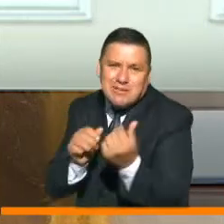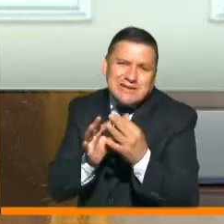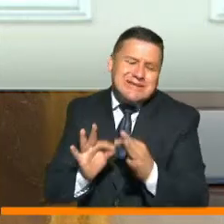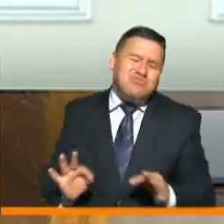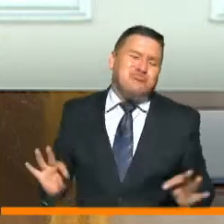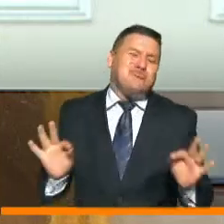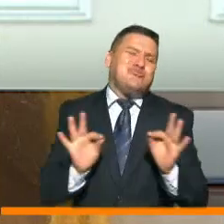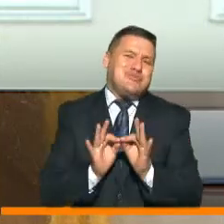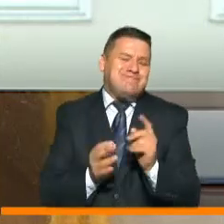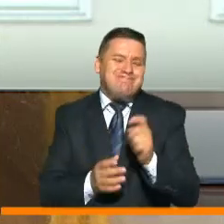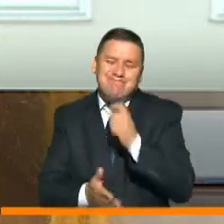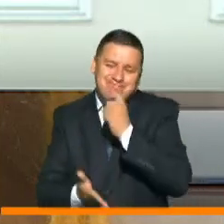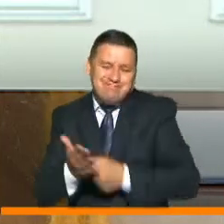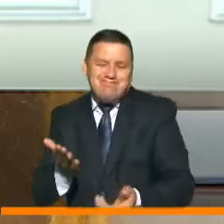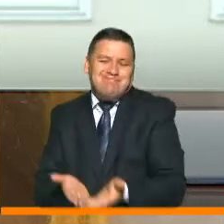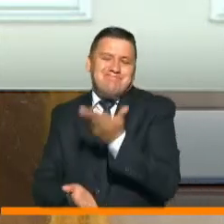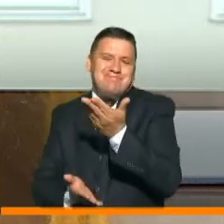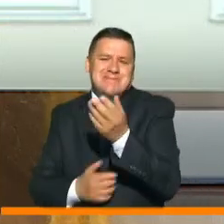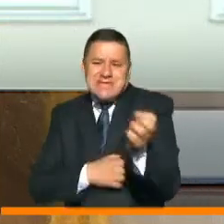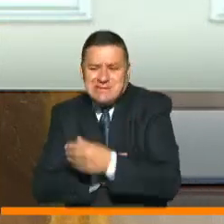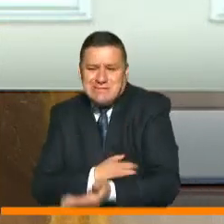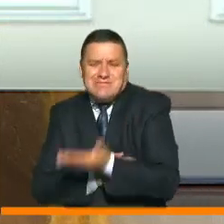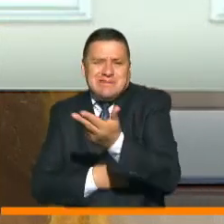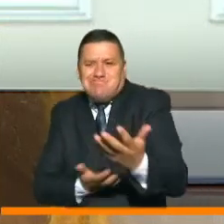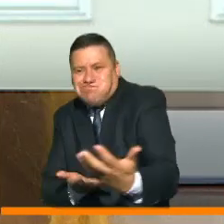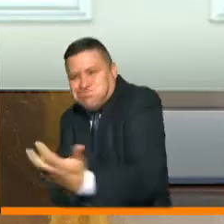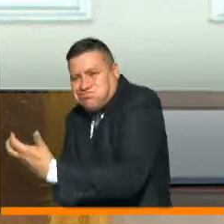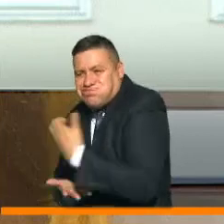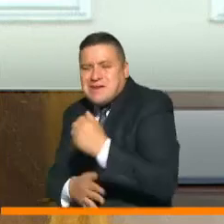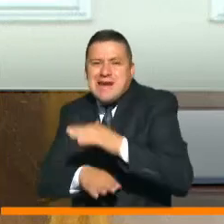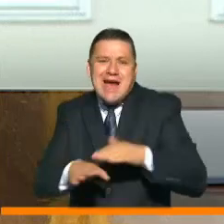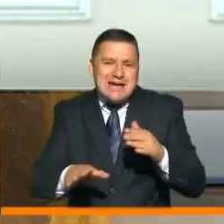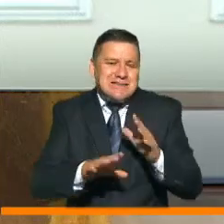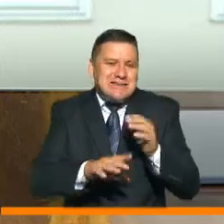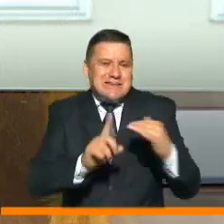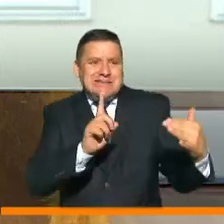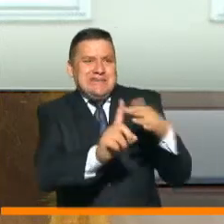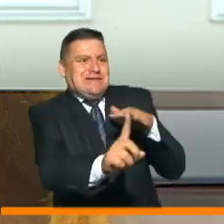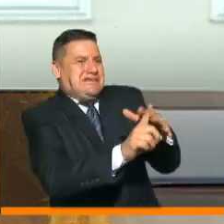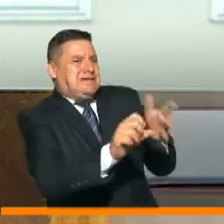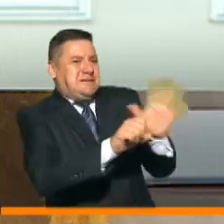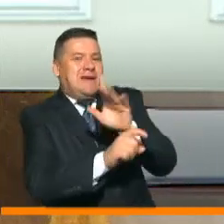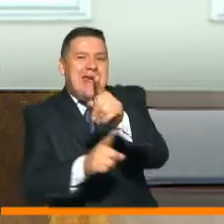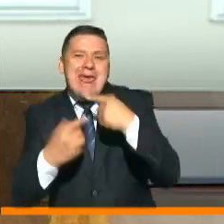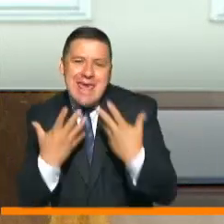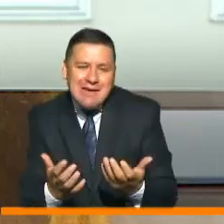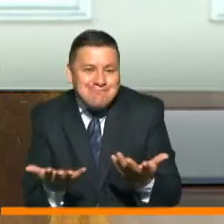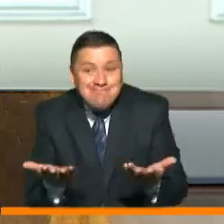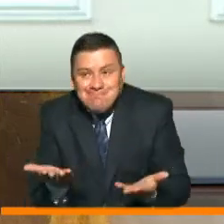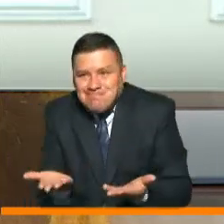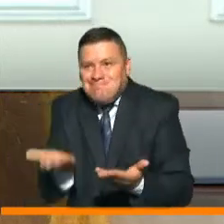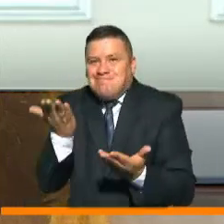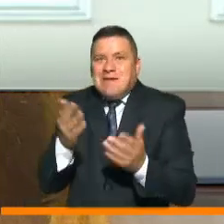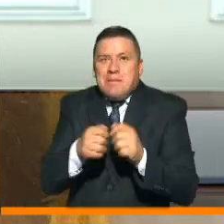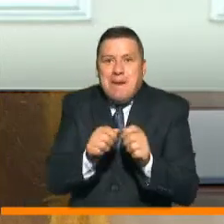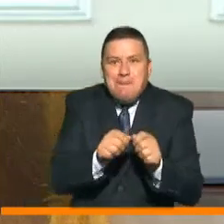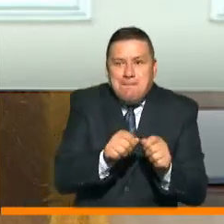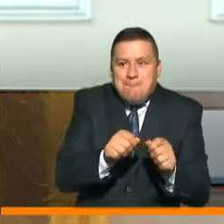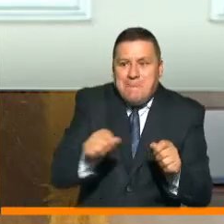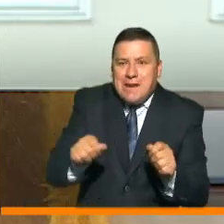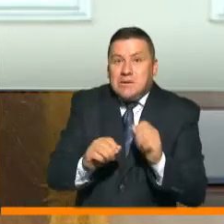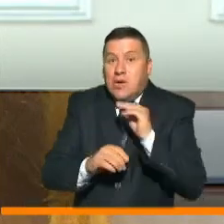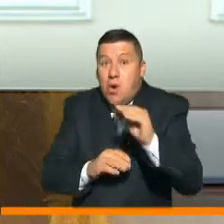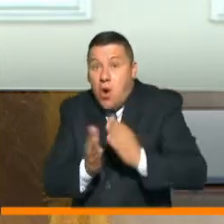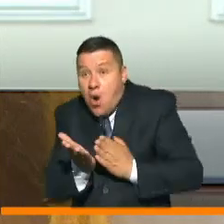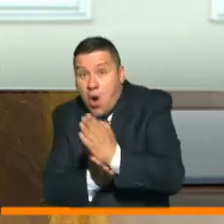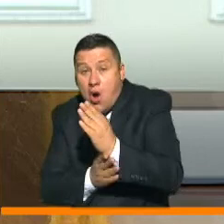país, que han sido las más golpeadas por esta pandemia. Y lo que se quiere es justamente extender y mantener muchos